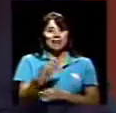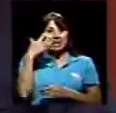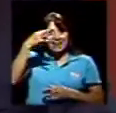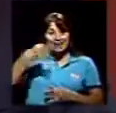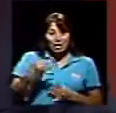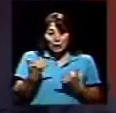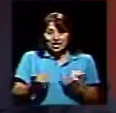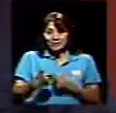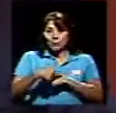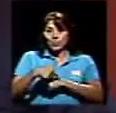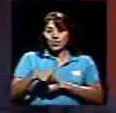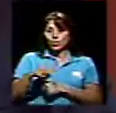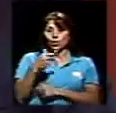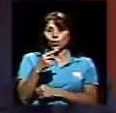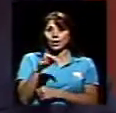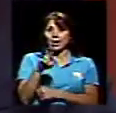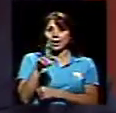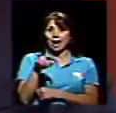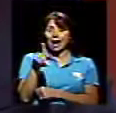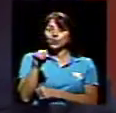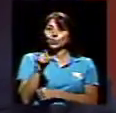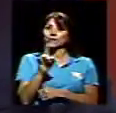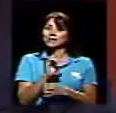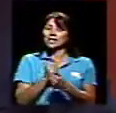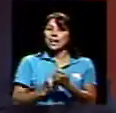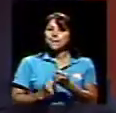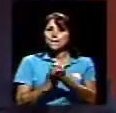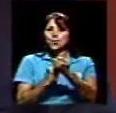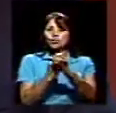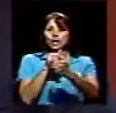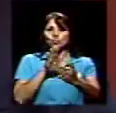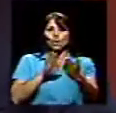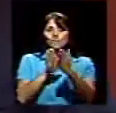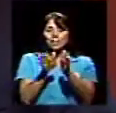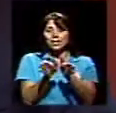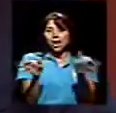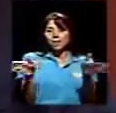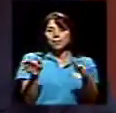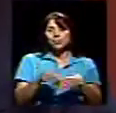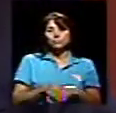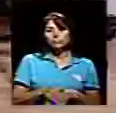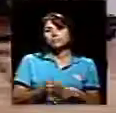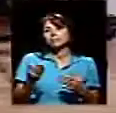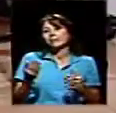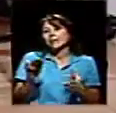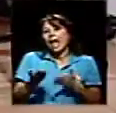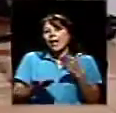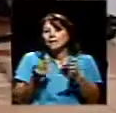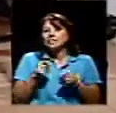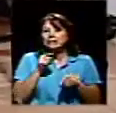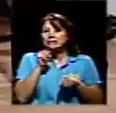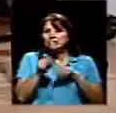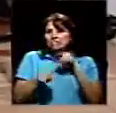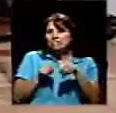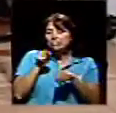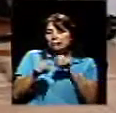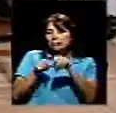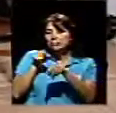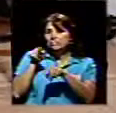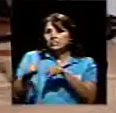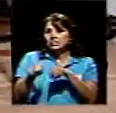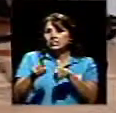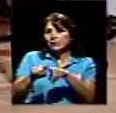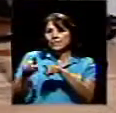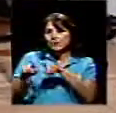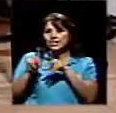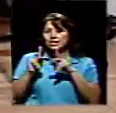al Frente Amplio, estaría haciendo posiblemente una crítica muy ácida acerca de los partidos de